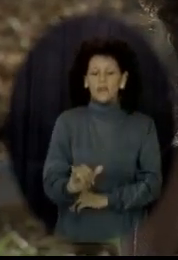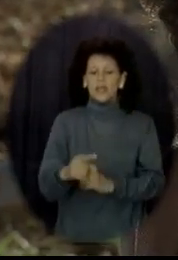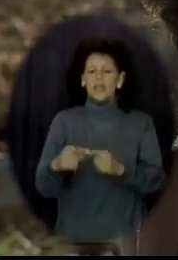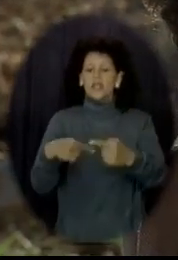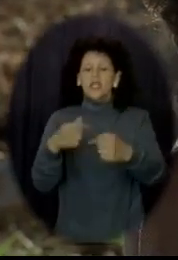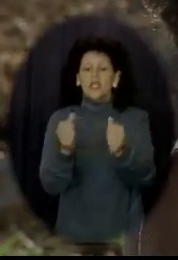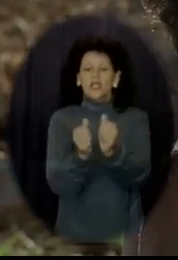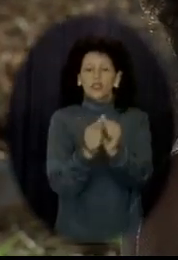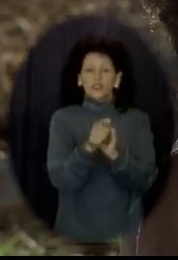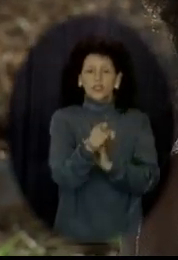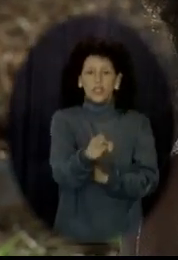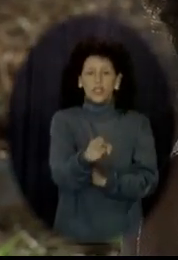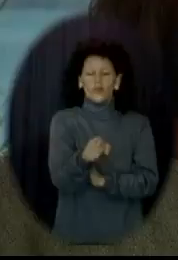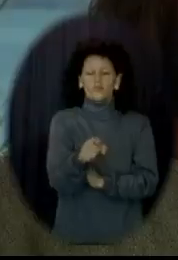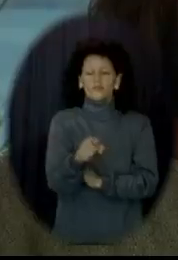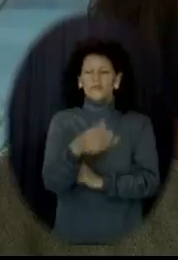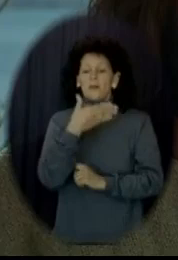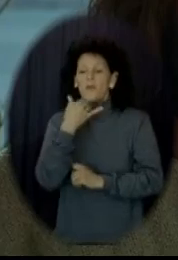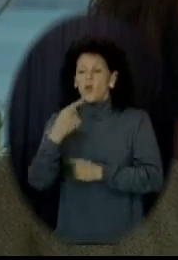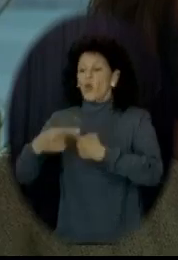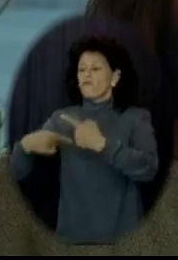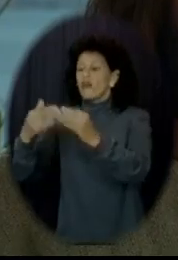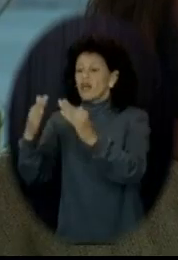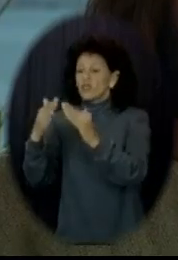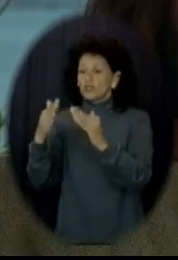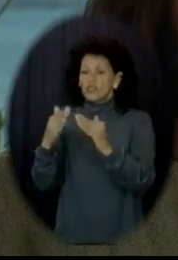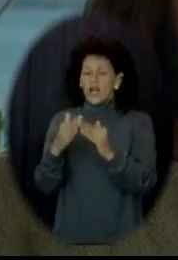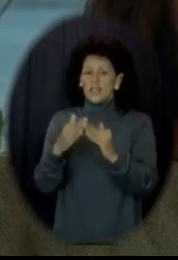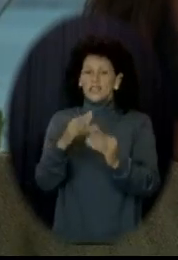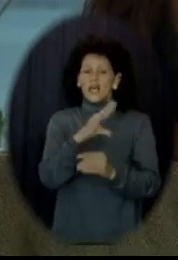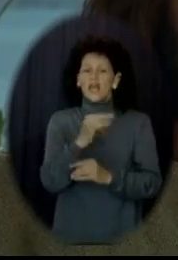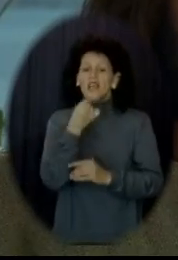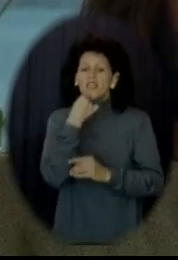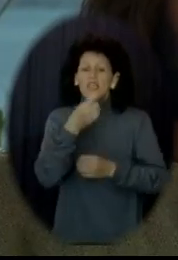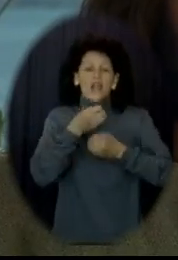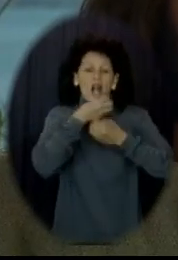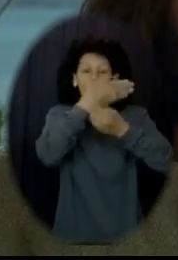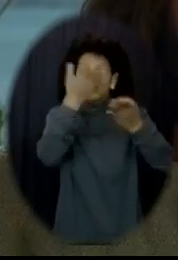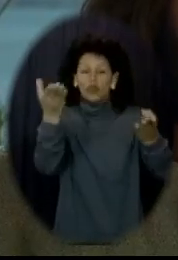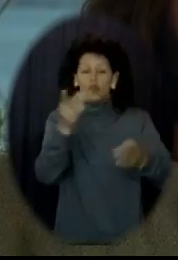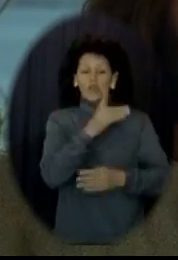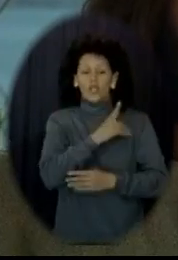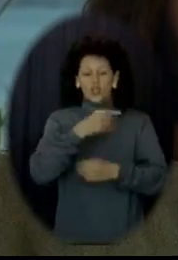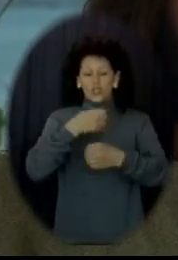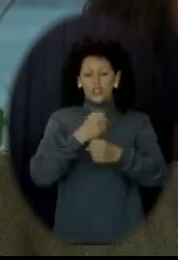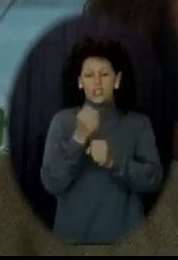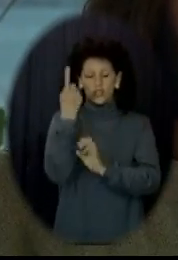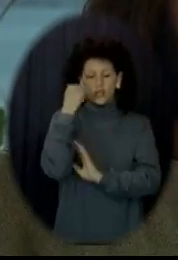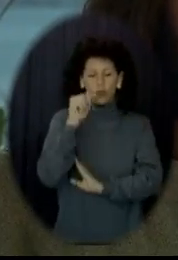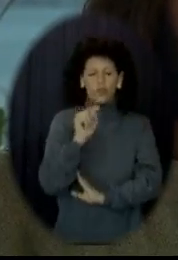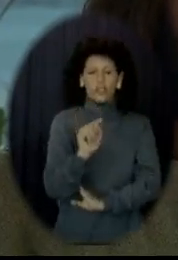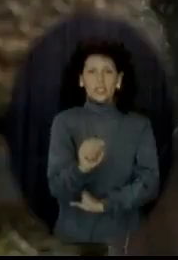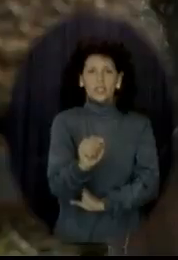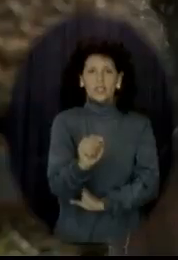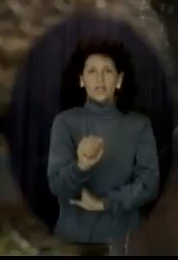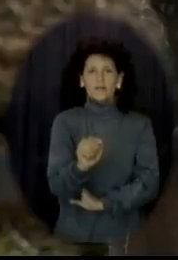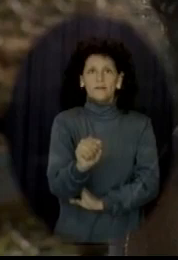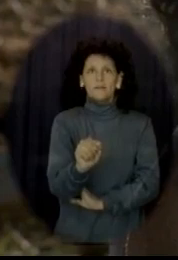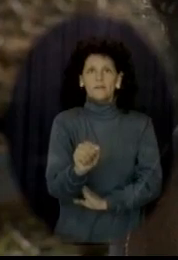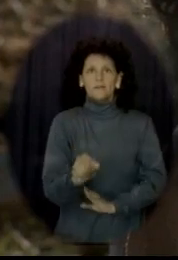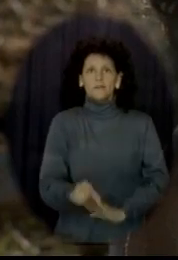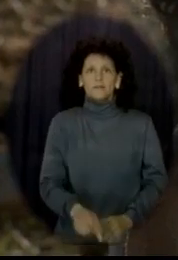Déjame ir contigo. Vuelve a tu casa y cuenta lo que Dios hizo por ti.